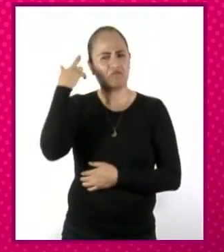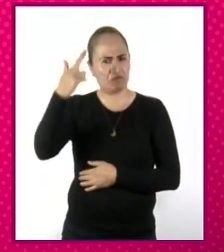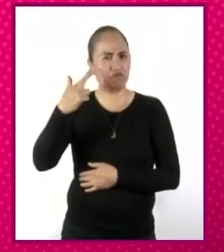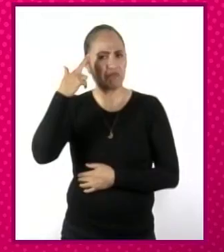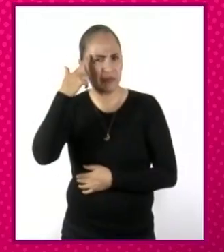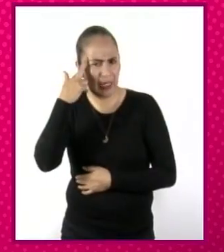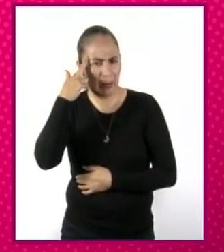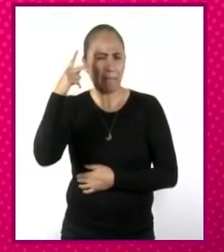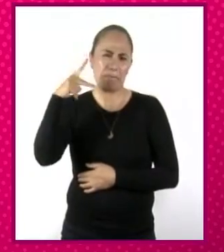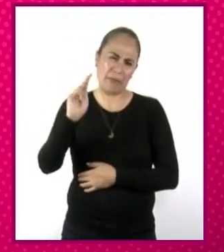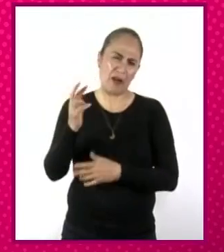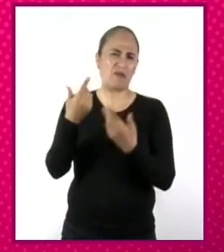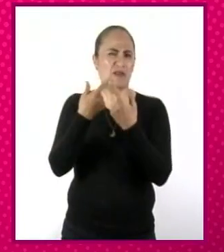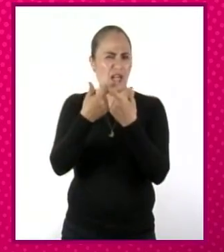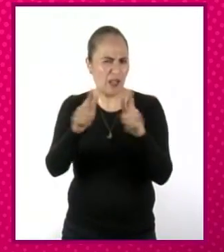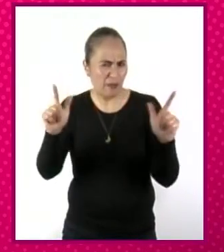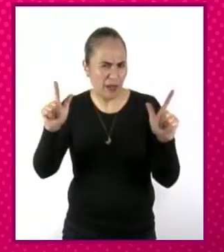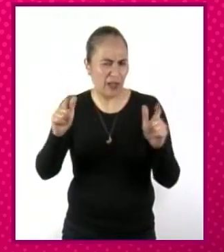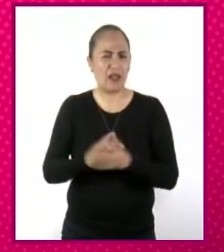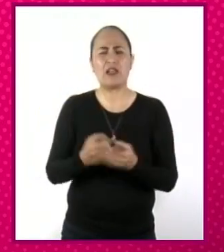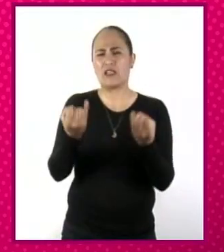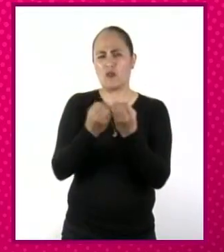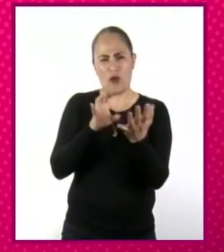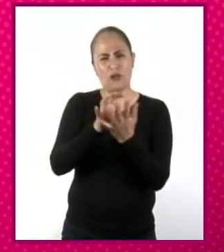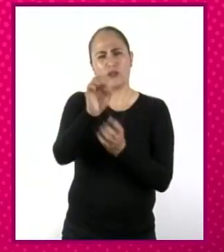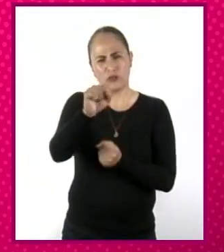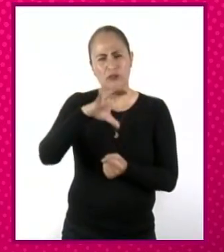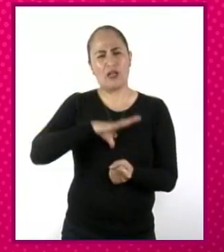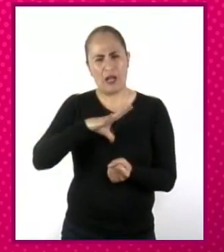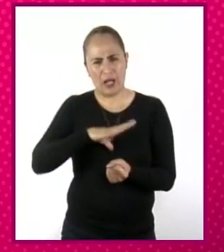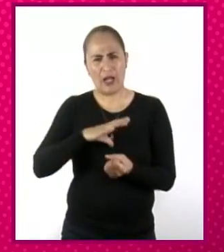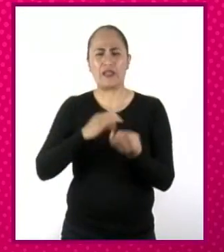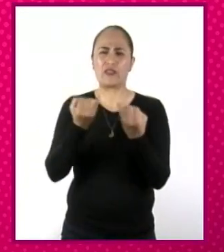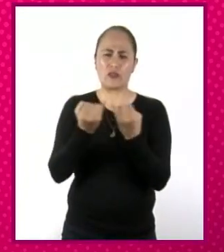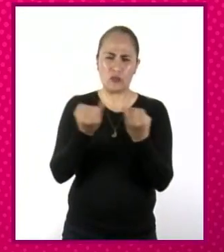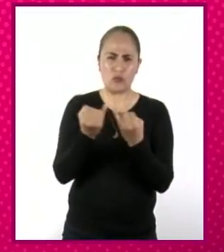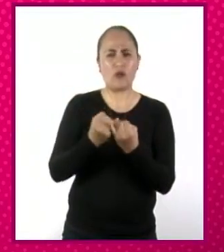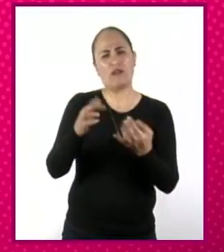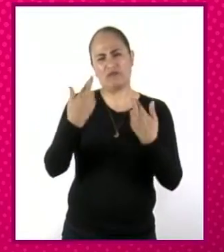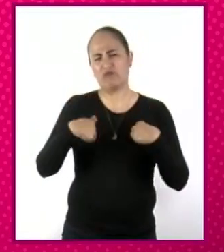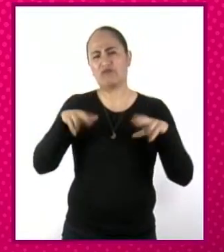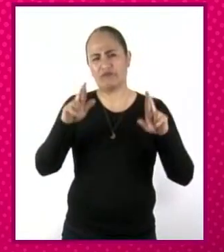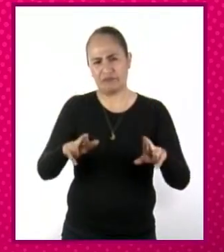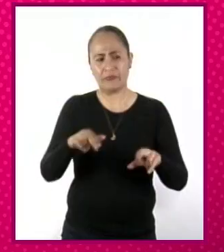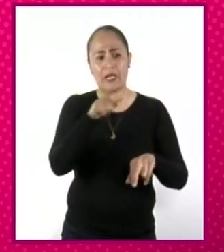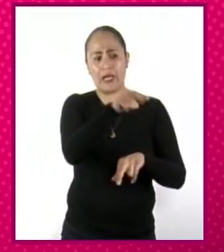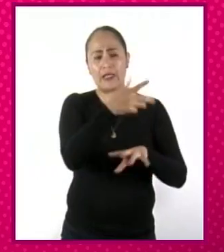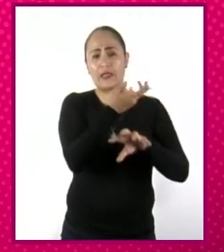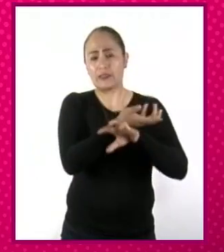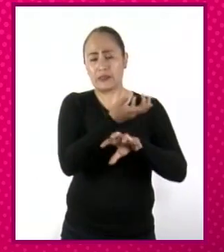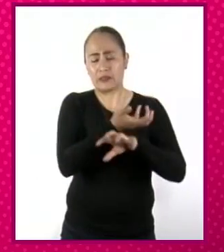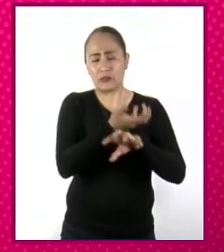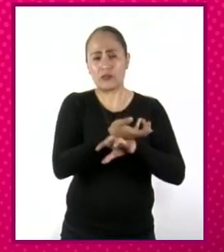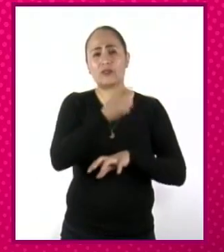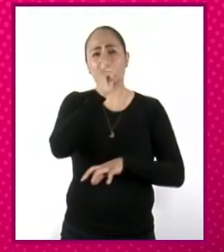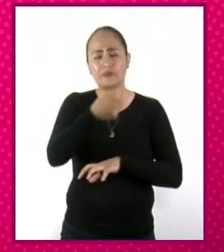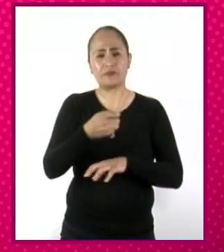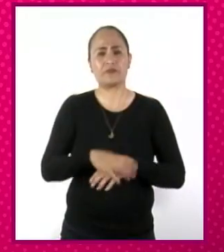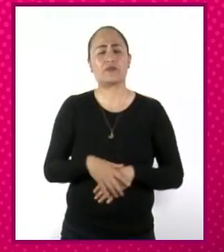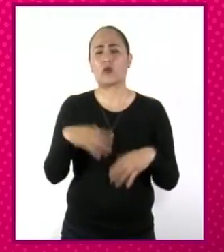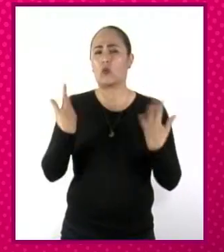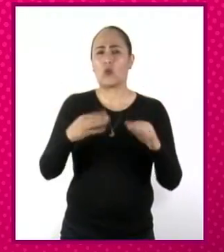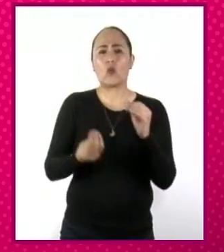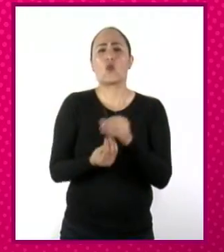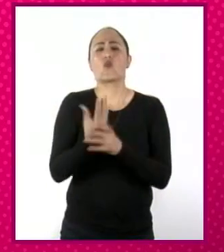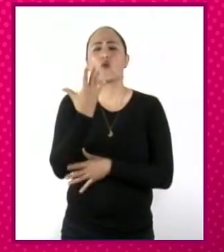una monarquía liberal, es una monarquía constitucional, es una monarquía representativa. En el caso de Estados Unidos, lo que sí tenemos como una gran novedad es